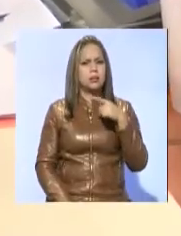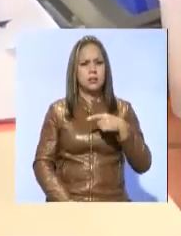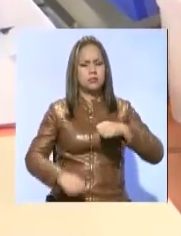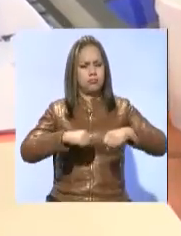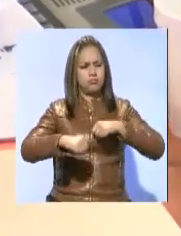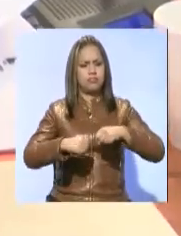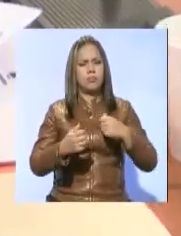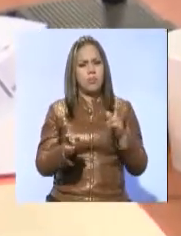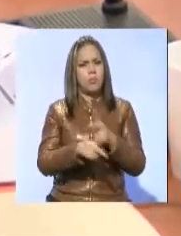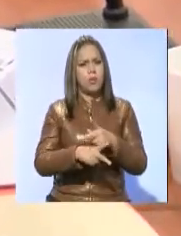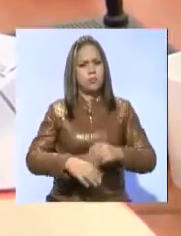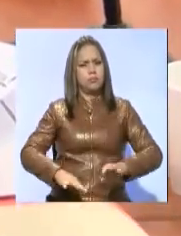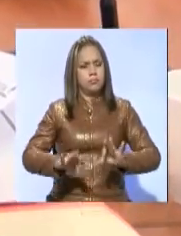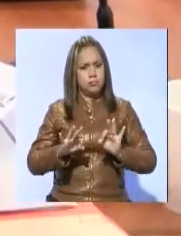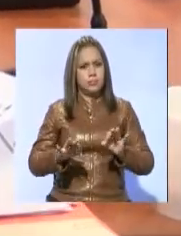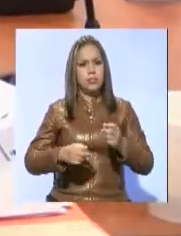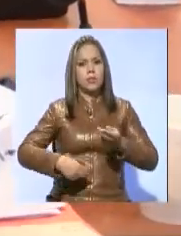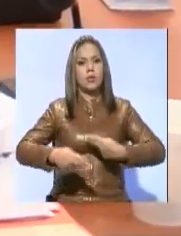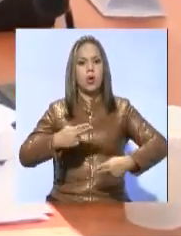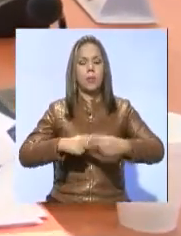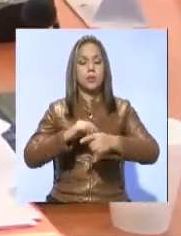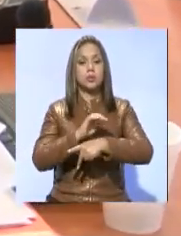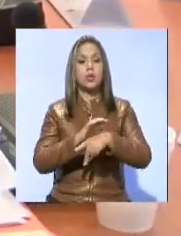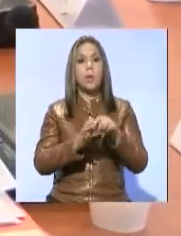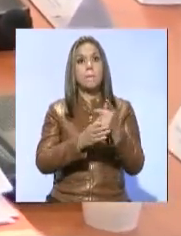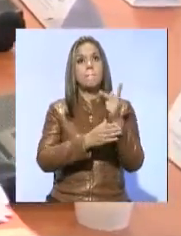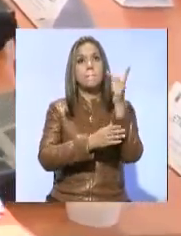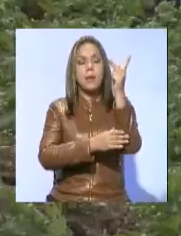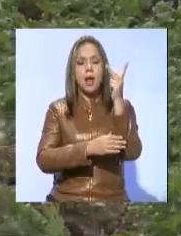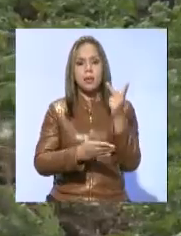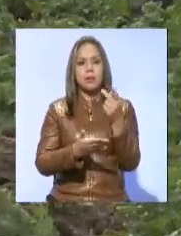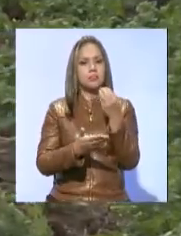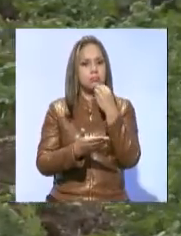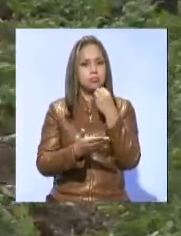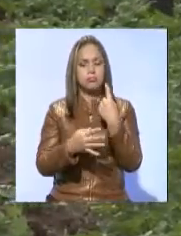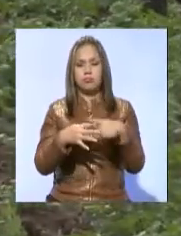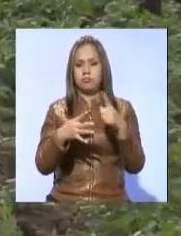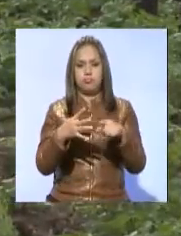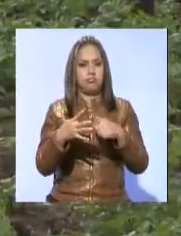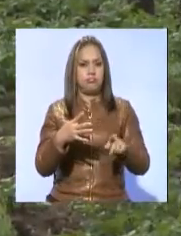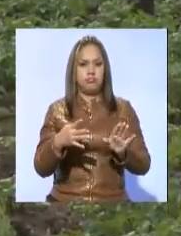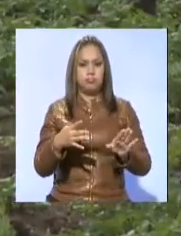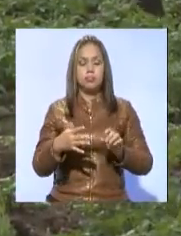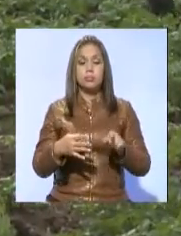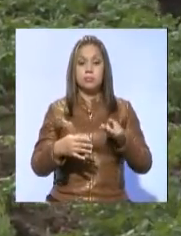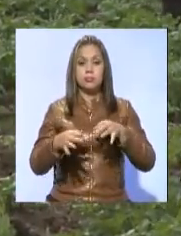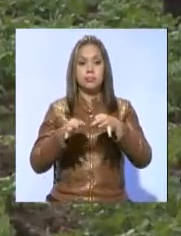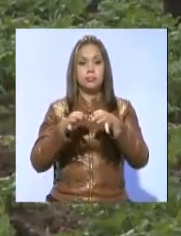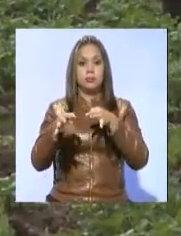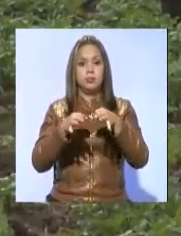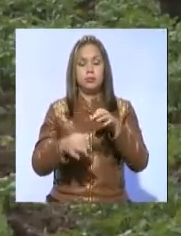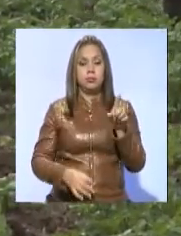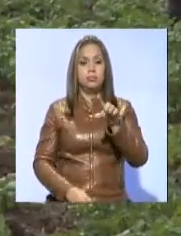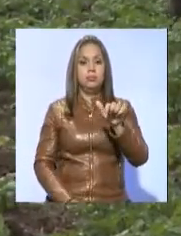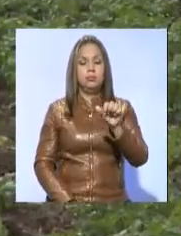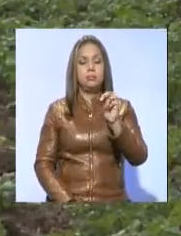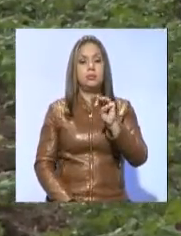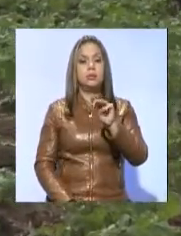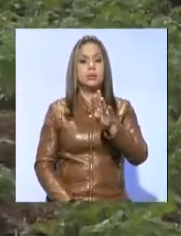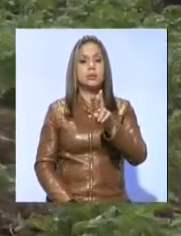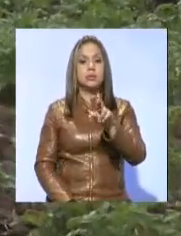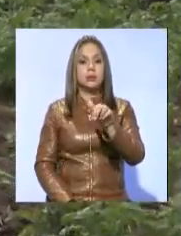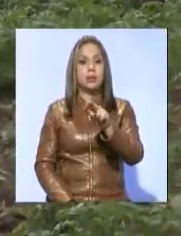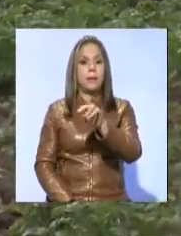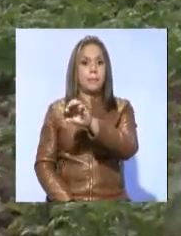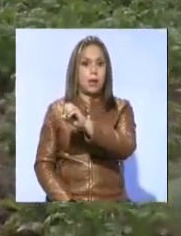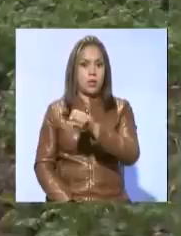en la producción y comercio de plantas, productos vegetales, animales y sus derivados. Así lo explica Ricardo Zambrano, presidente de la Comisión